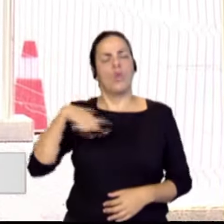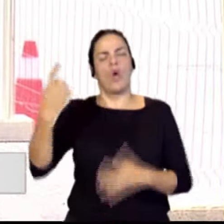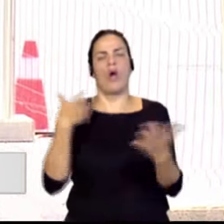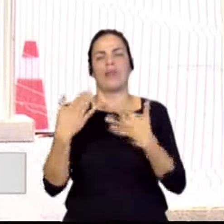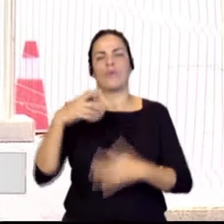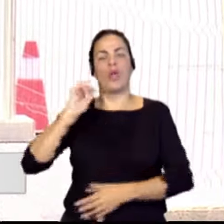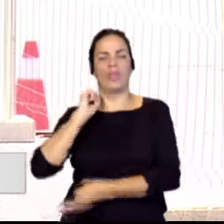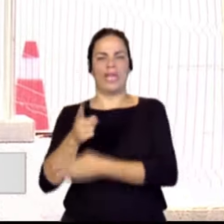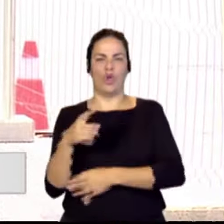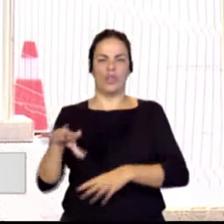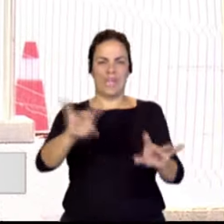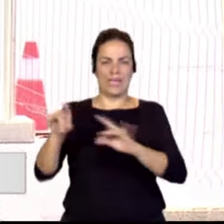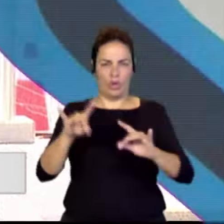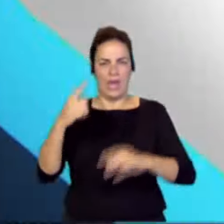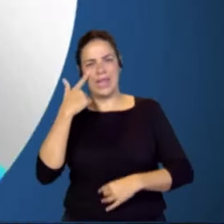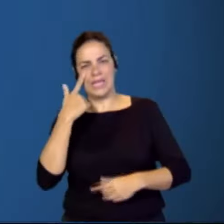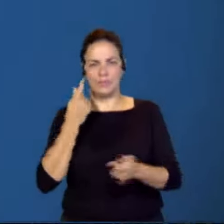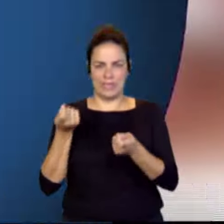la